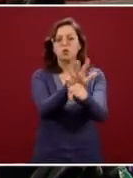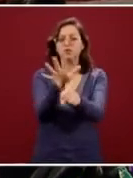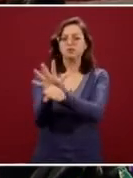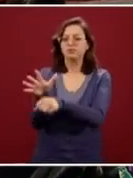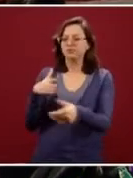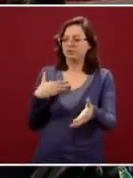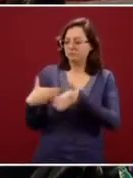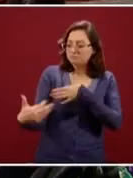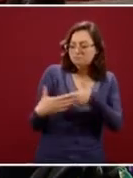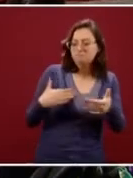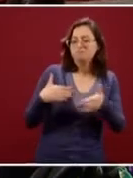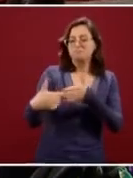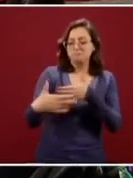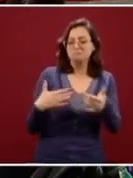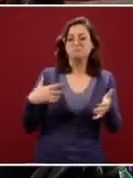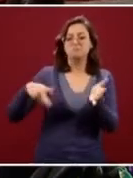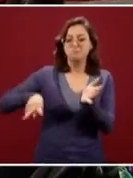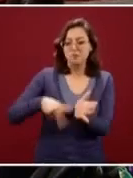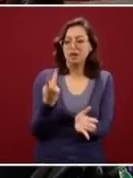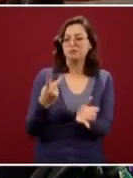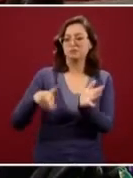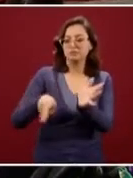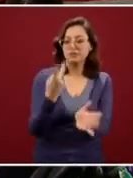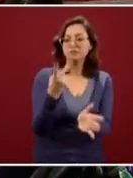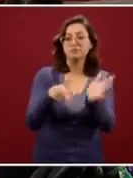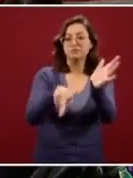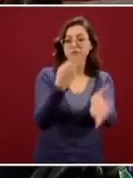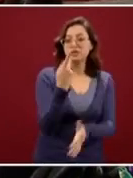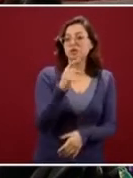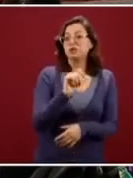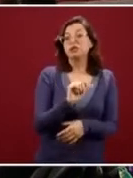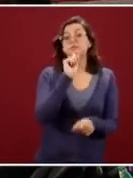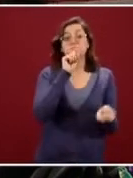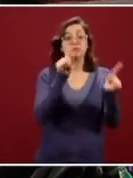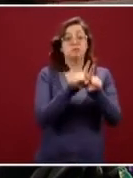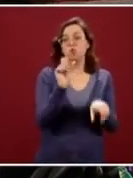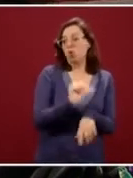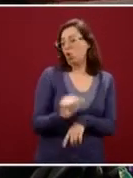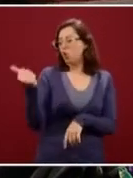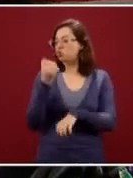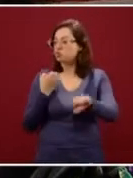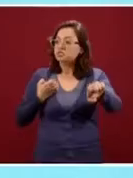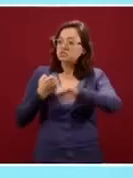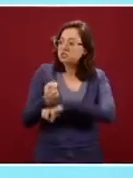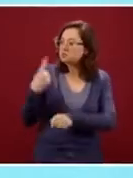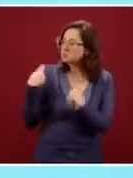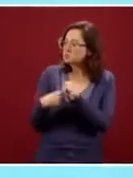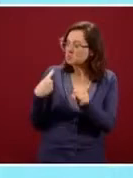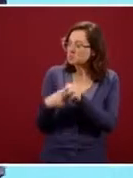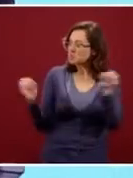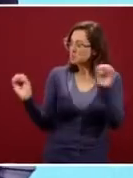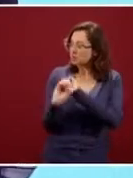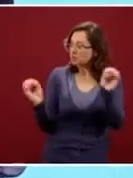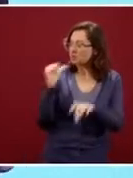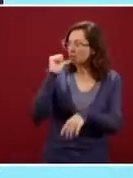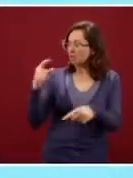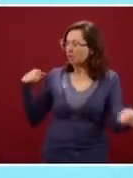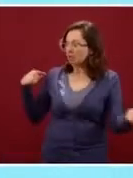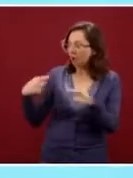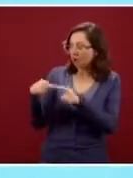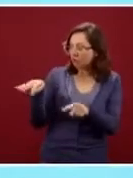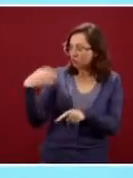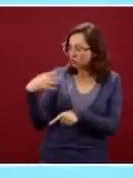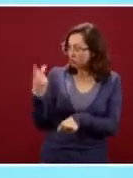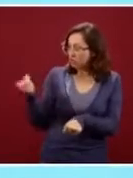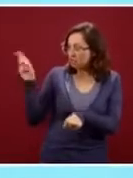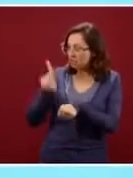estar actualizando aquellos estados que no tuvieran ya casos activos, es decir, casos confirmados en los últimos 14 días,